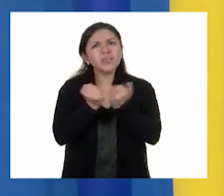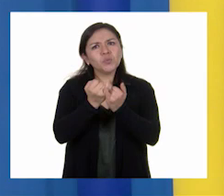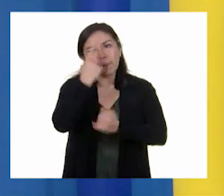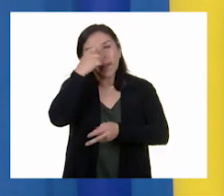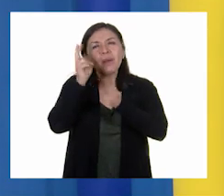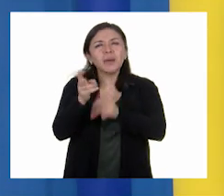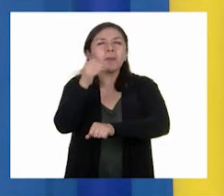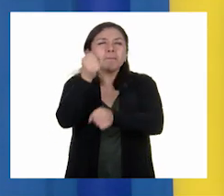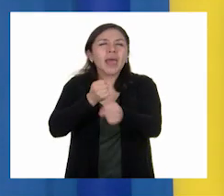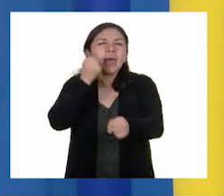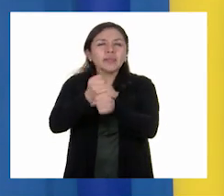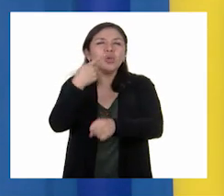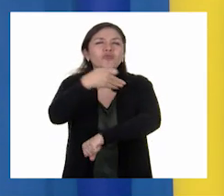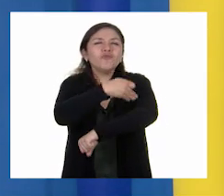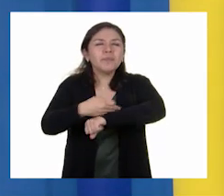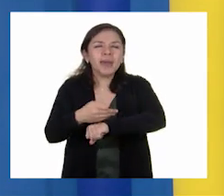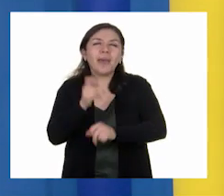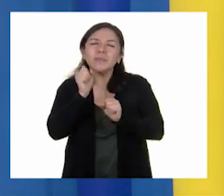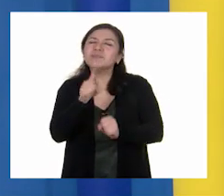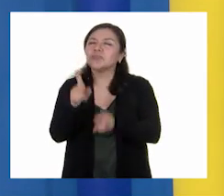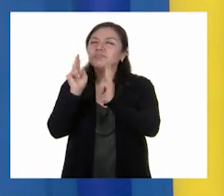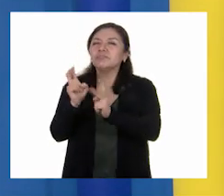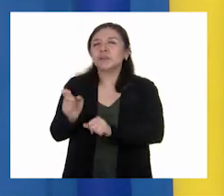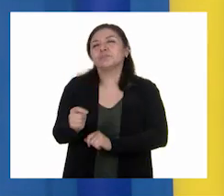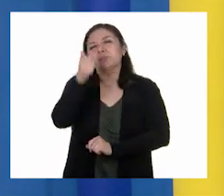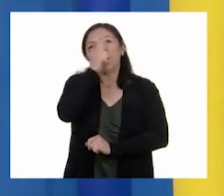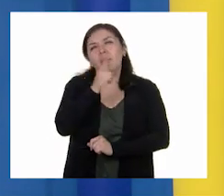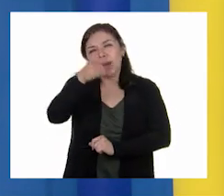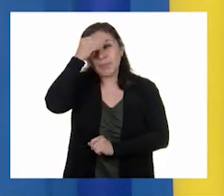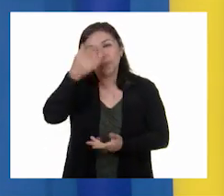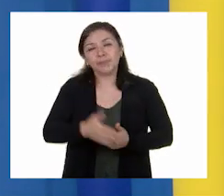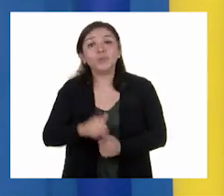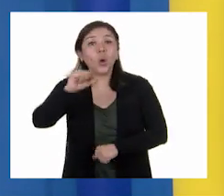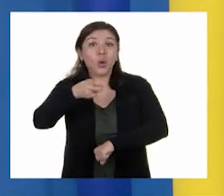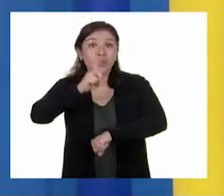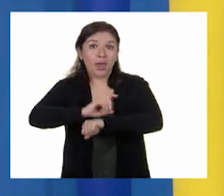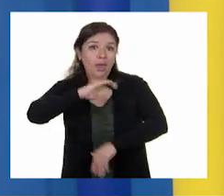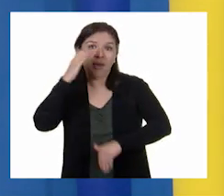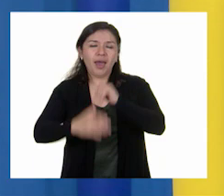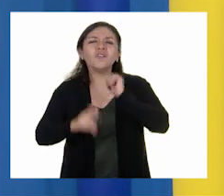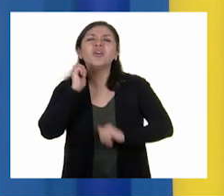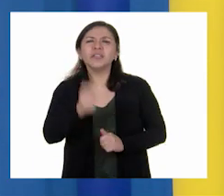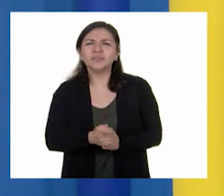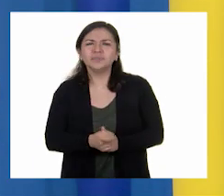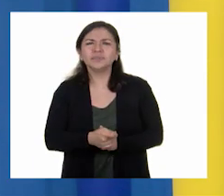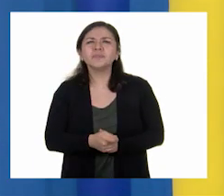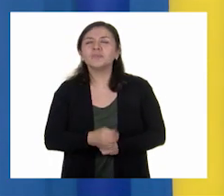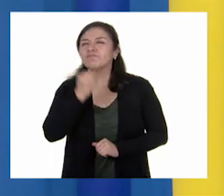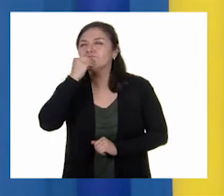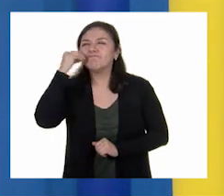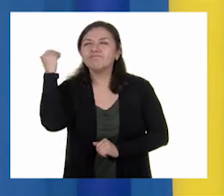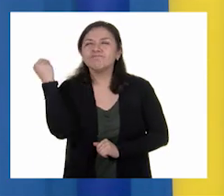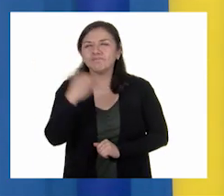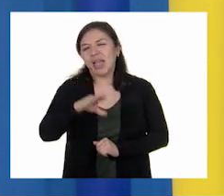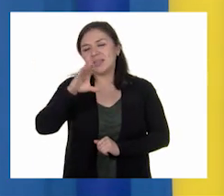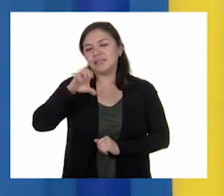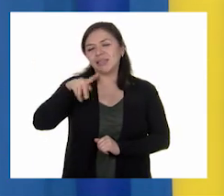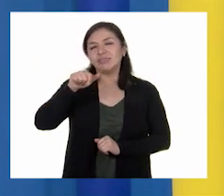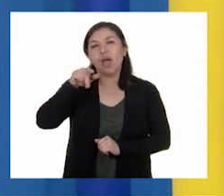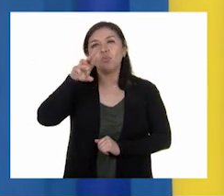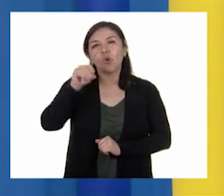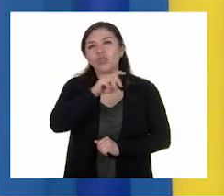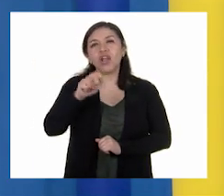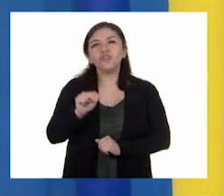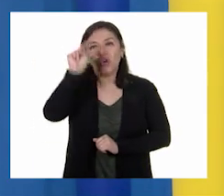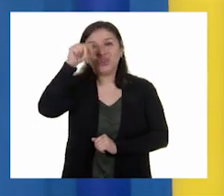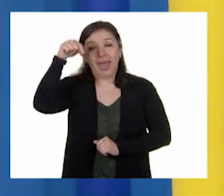momento para practicarla y platica con tu familia en tu lengua materna. Por hoy hemos terminado con el extraordinario Centauro del Norte